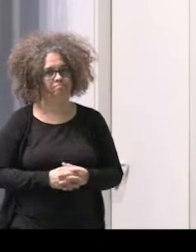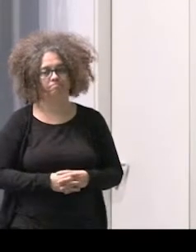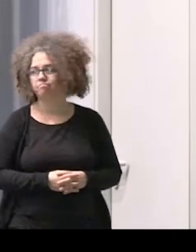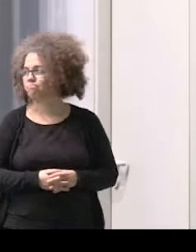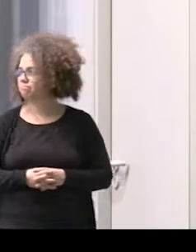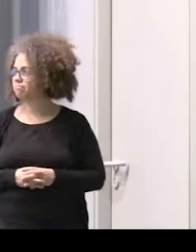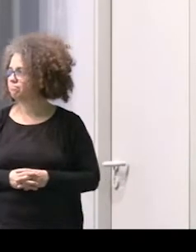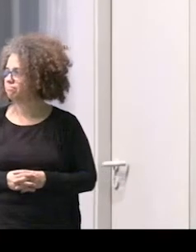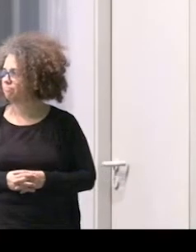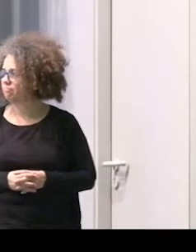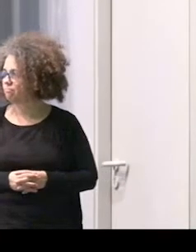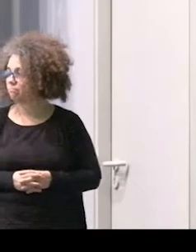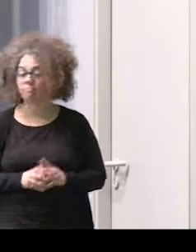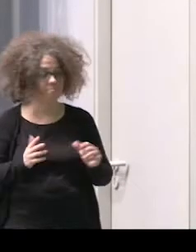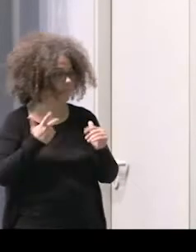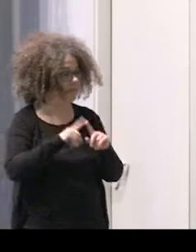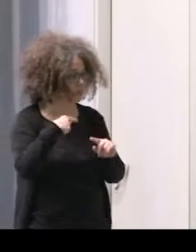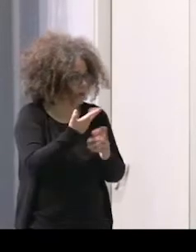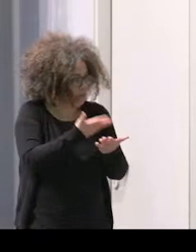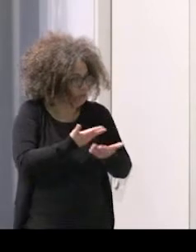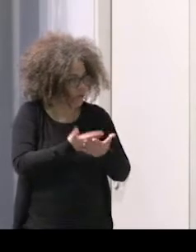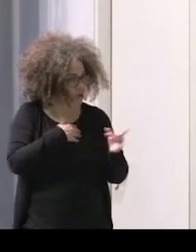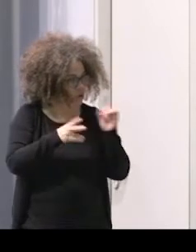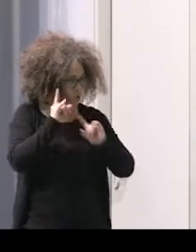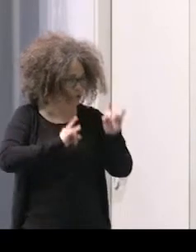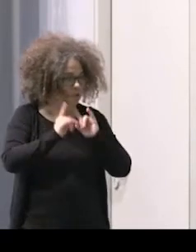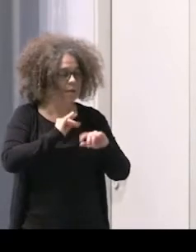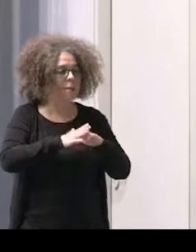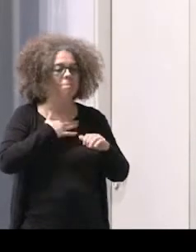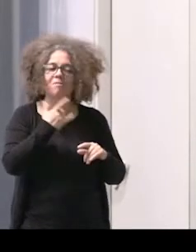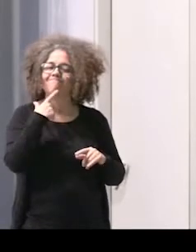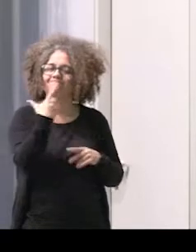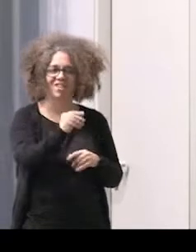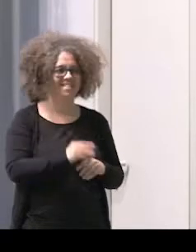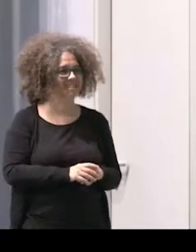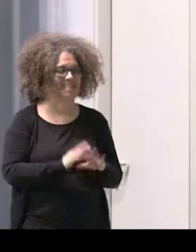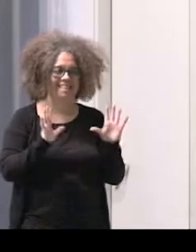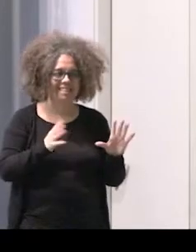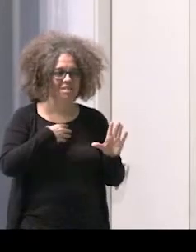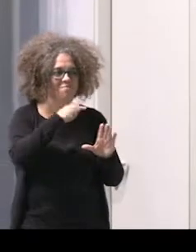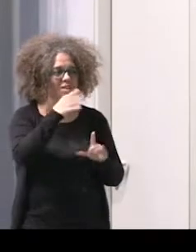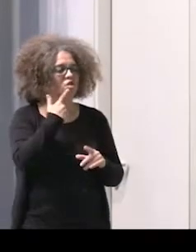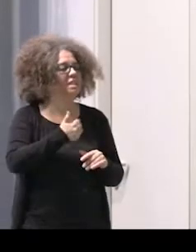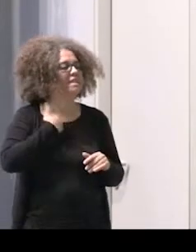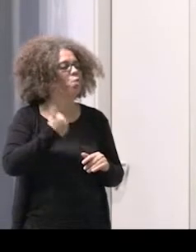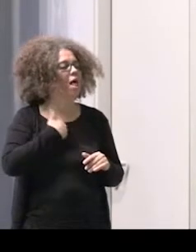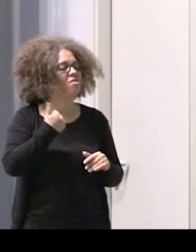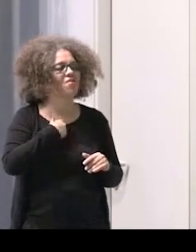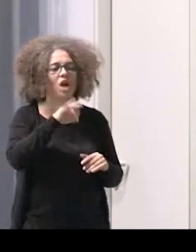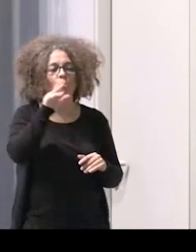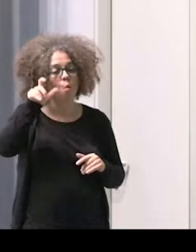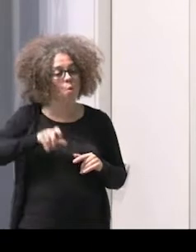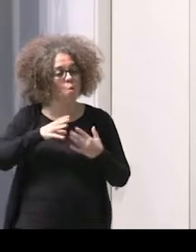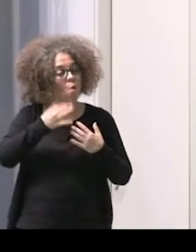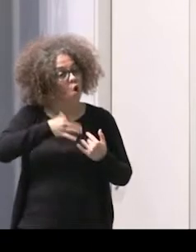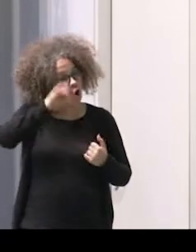Tengo una demostración sonora para que vean el efecto, pero siempre me resisto a poner sonidos porque son simulaciones no de cómo oiría una